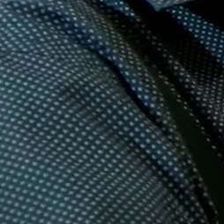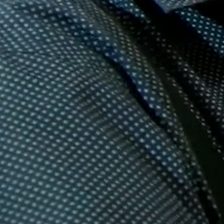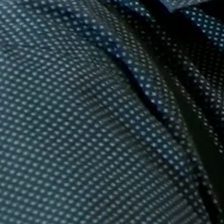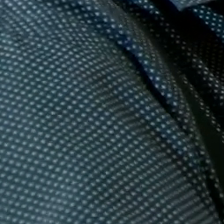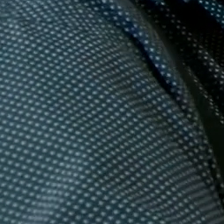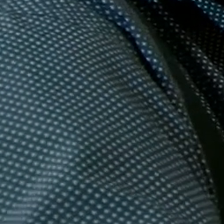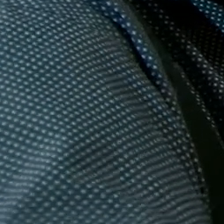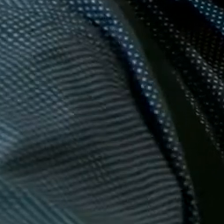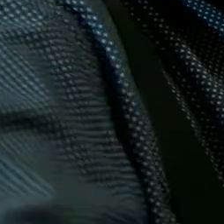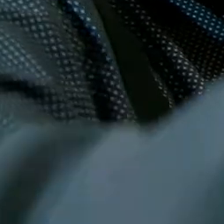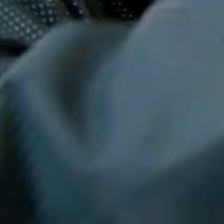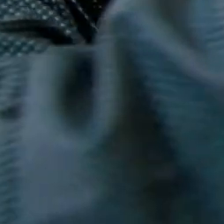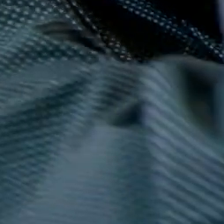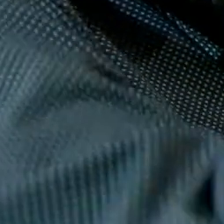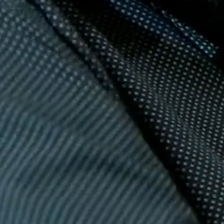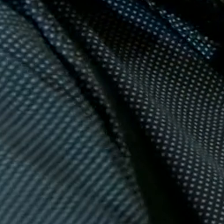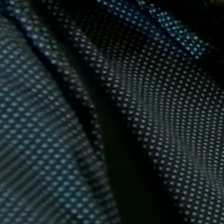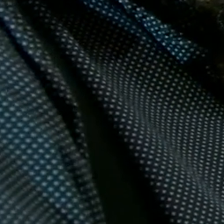y